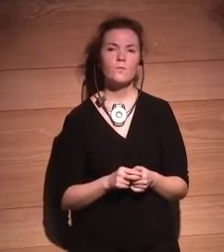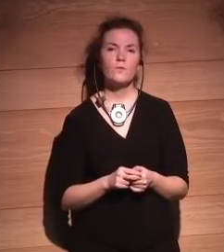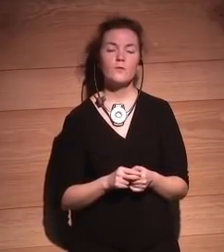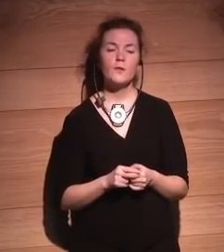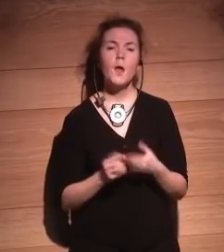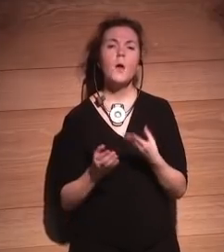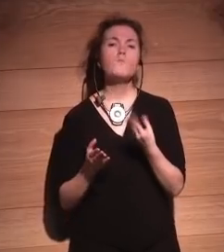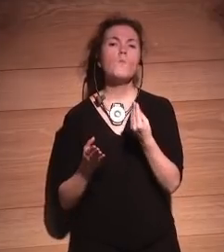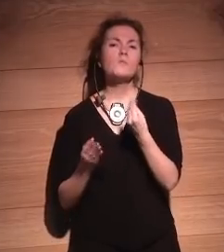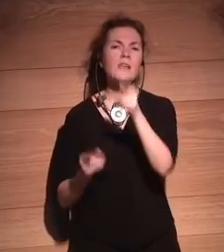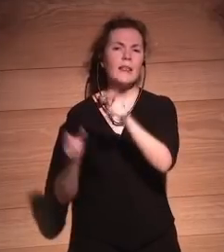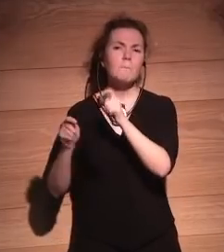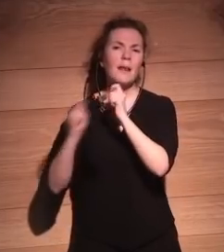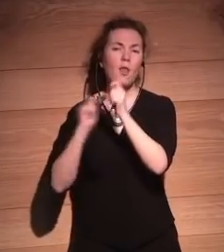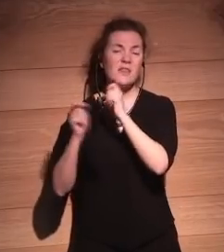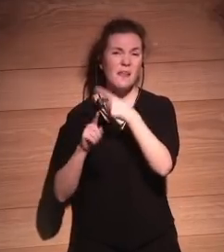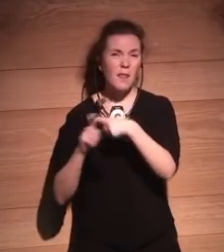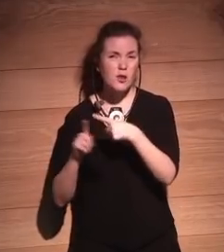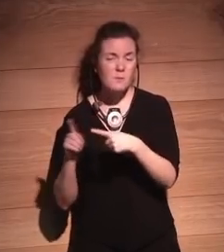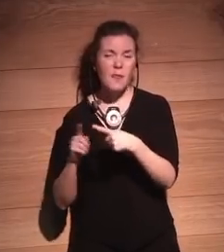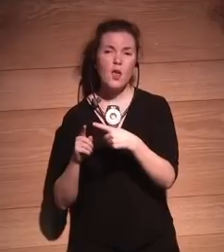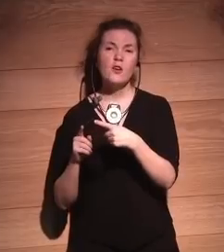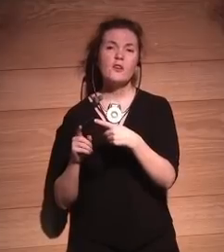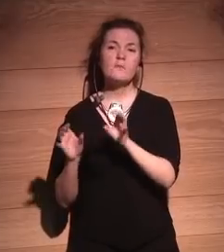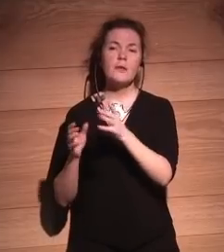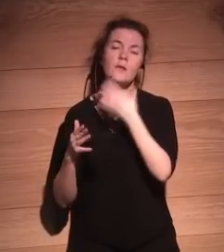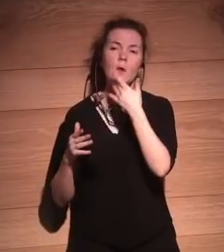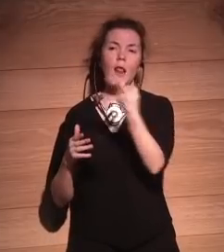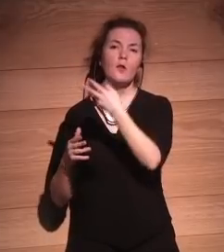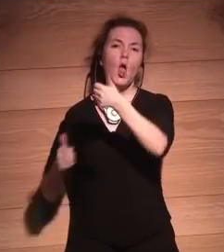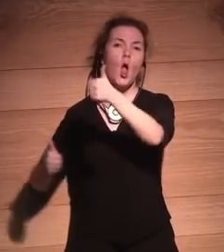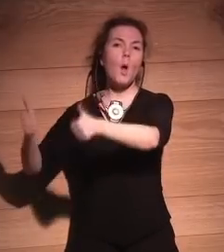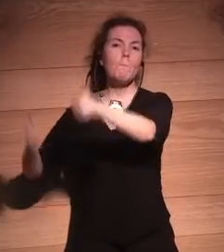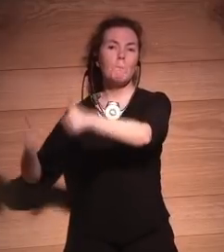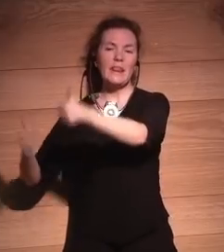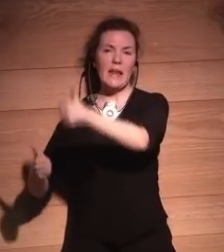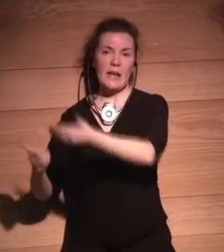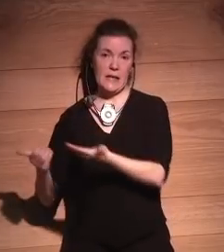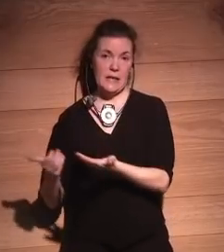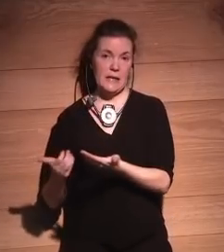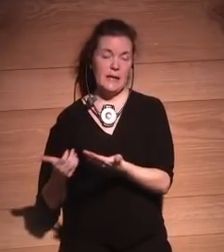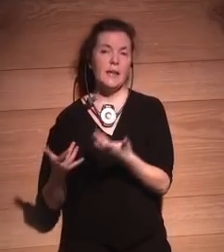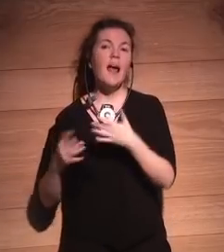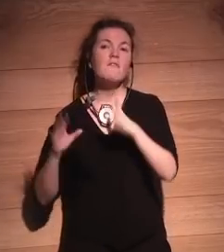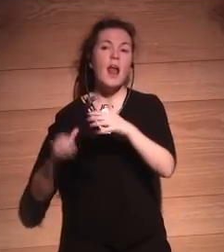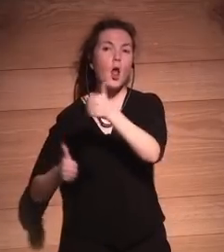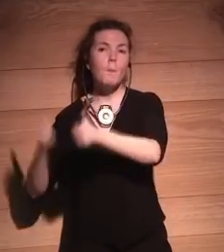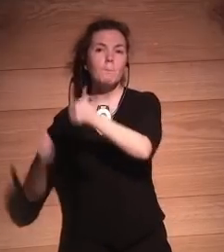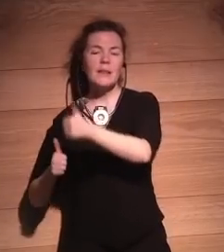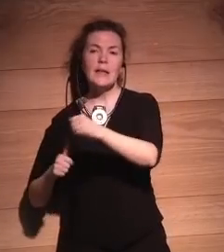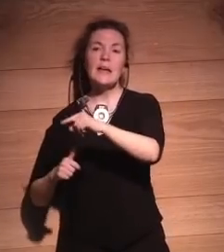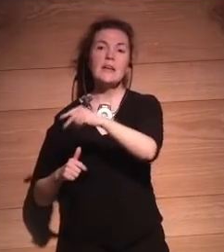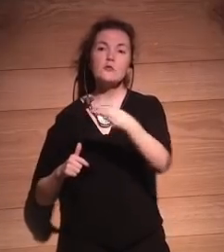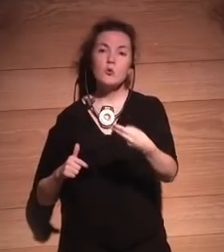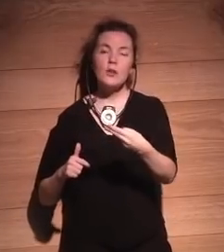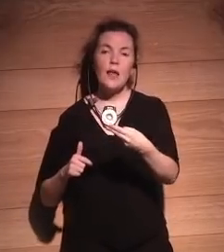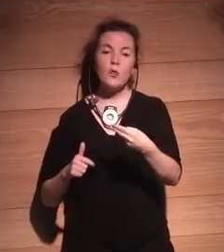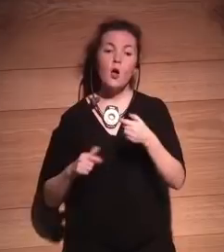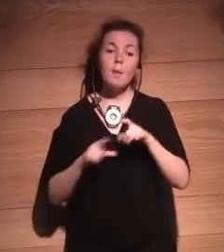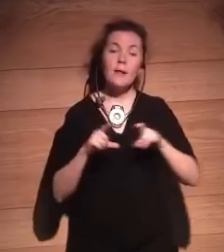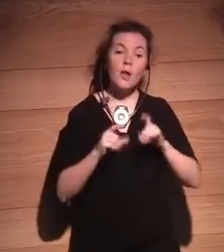Muchos periodistas de los medios y la prensa, es así, compiten entre sí. Y como resultado de estas pequeñas organizaciones que no